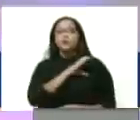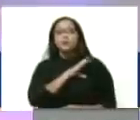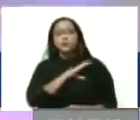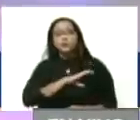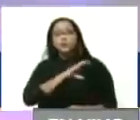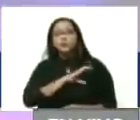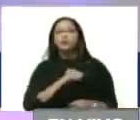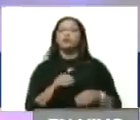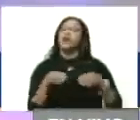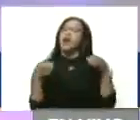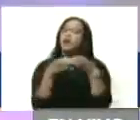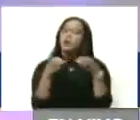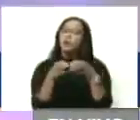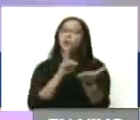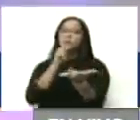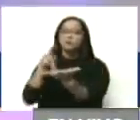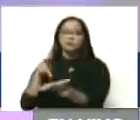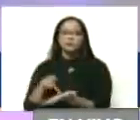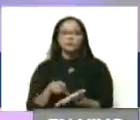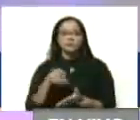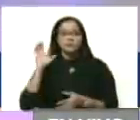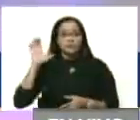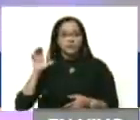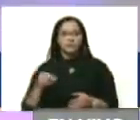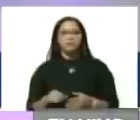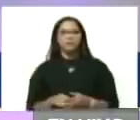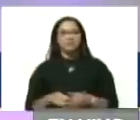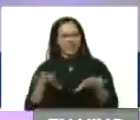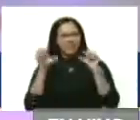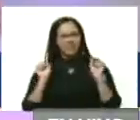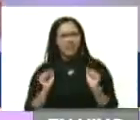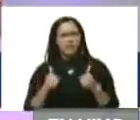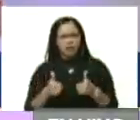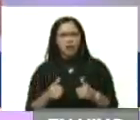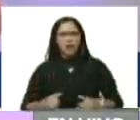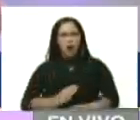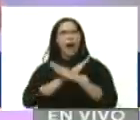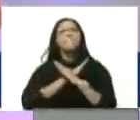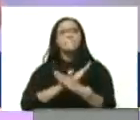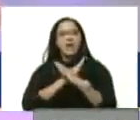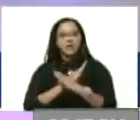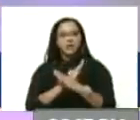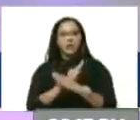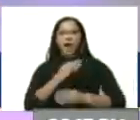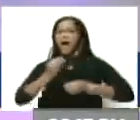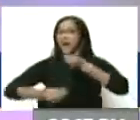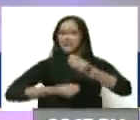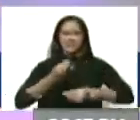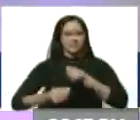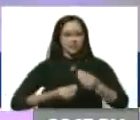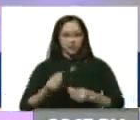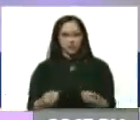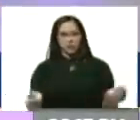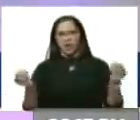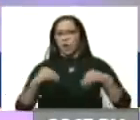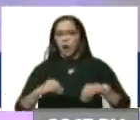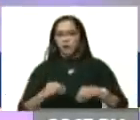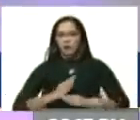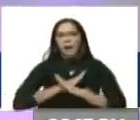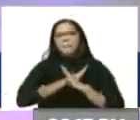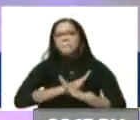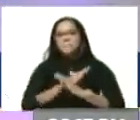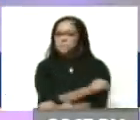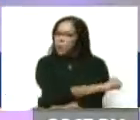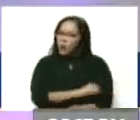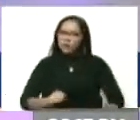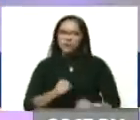delegación a los Países Bajos. Entiéndase bien, lo han impedido. Han puesto condiciones de imposible